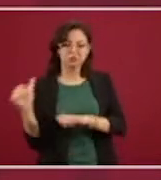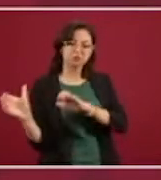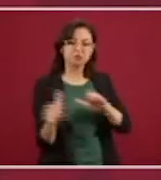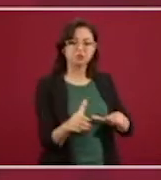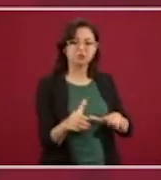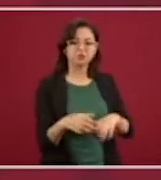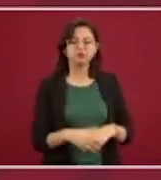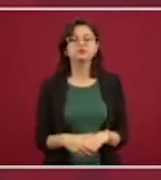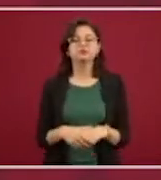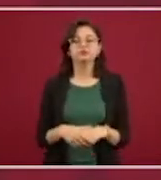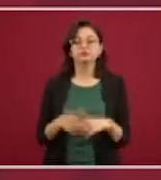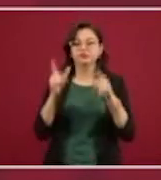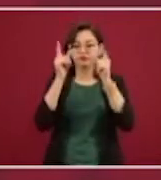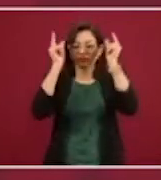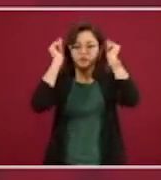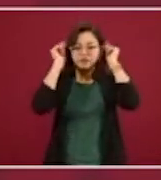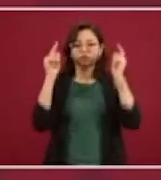Y en enfermería,